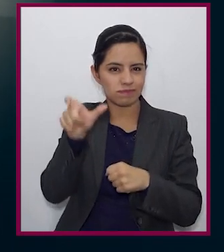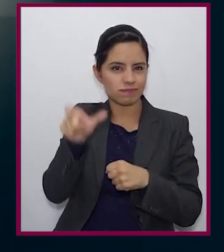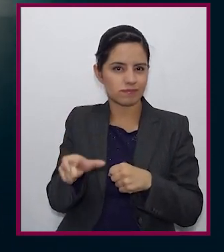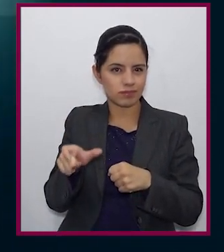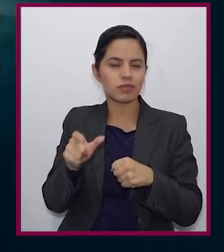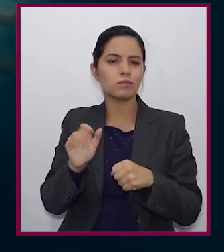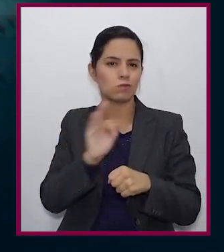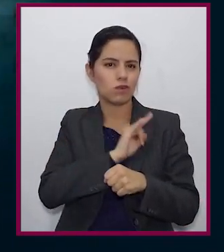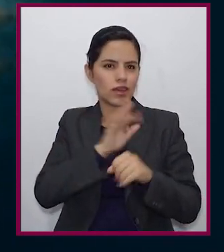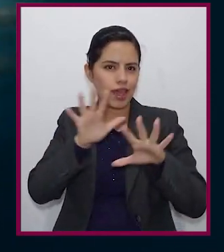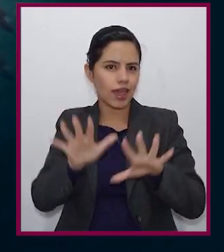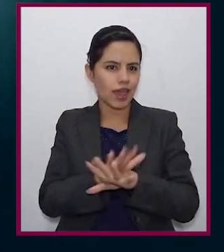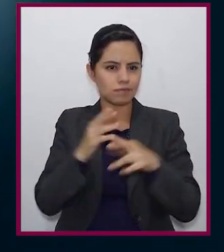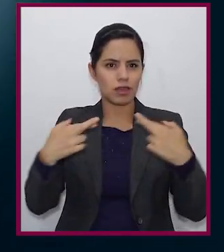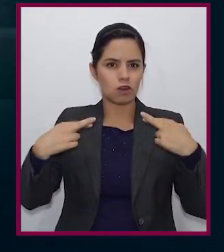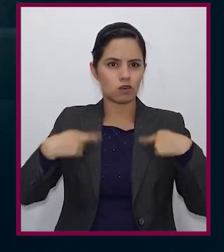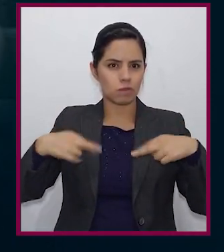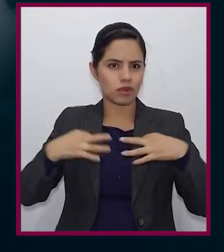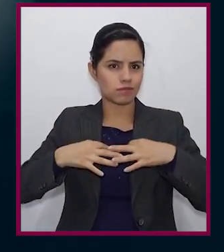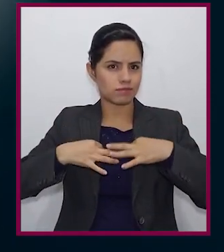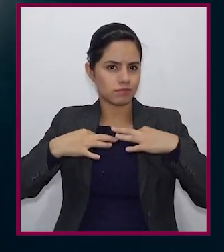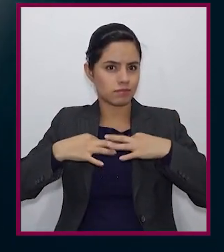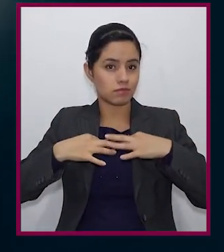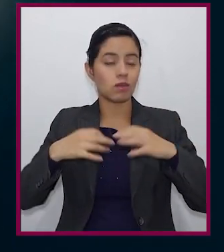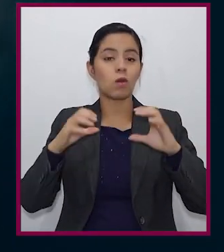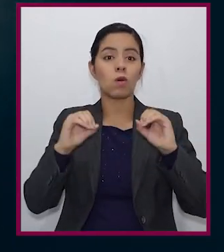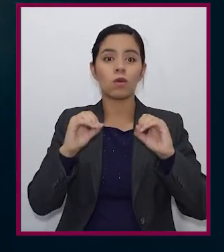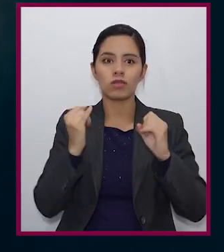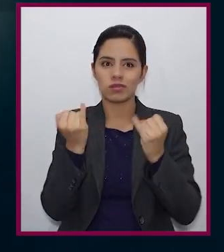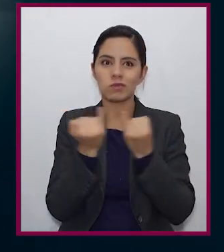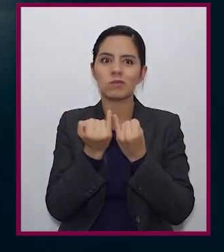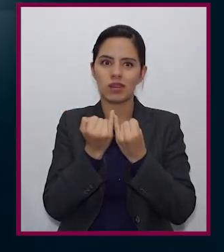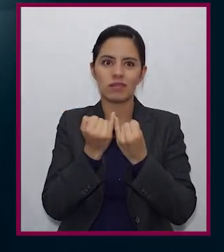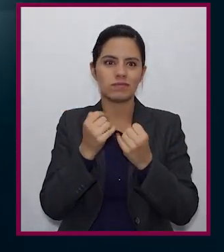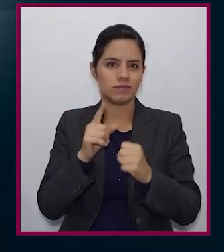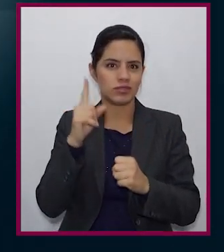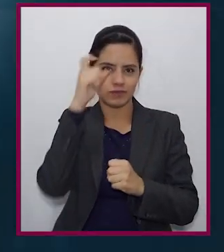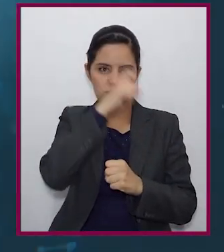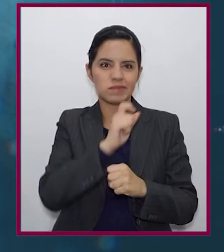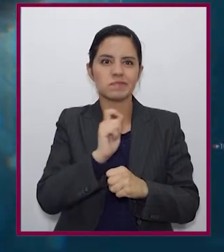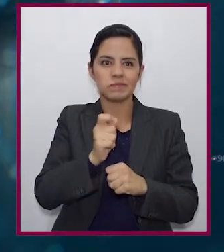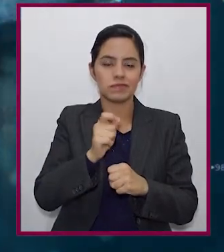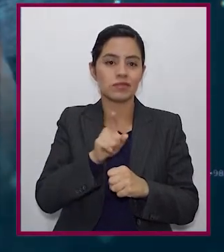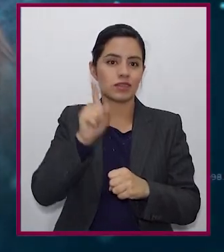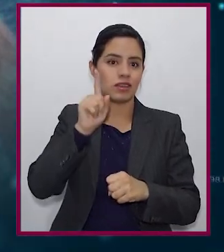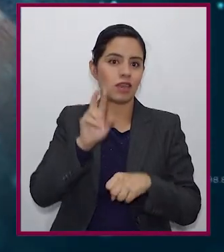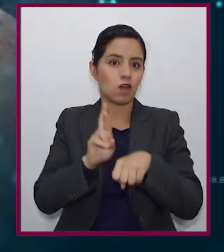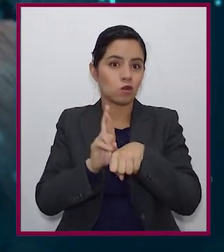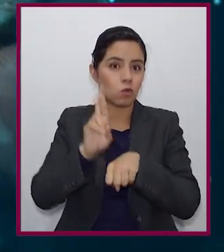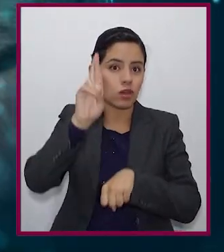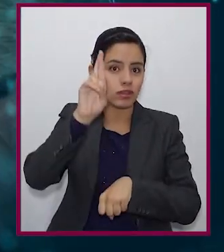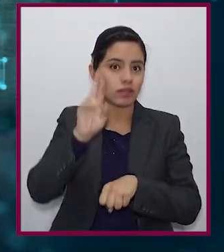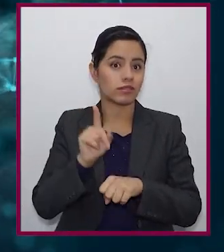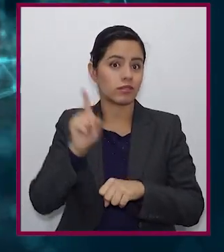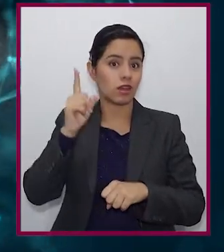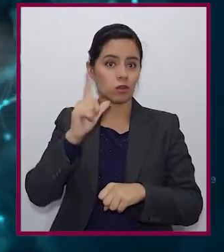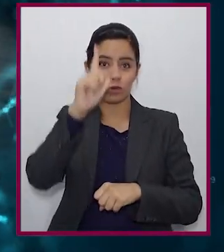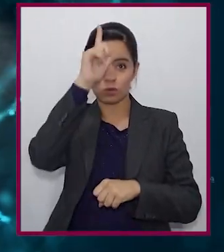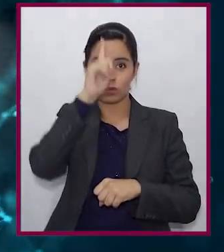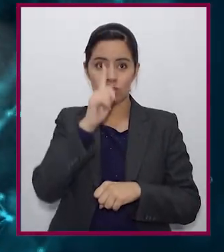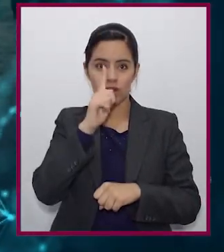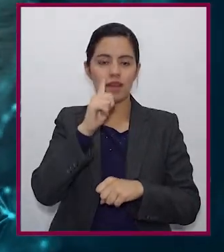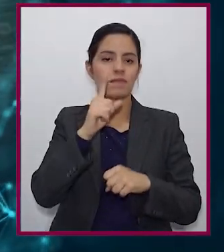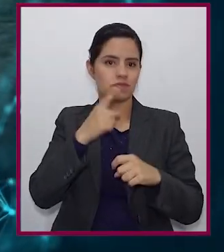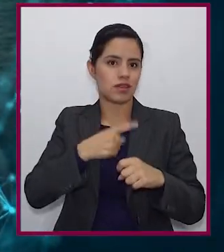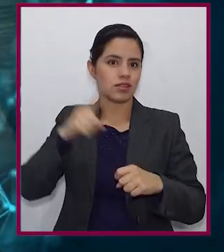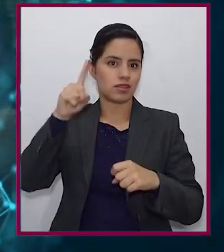o cambiarle el traje, hasta algo tan complejo como mandar un cohete a la luna. Por ejemplo, todos sabemos que en el español las letras son